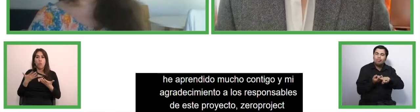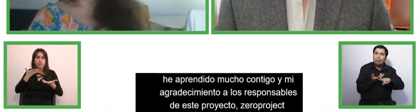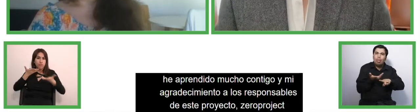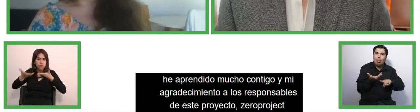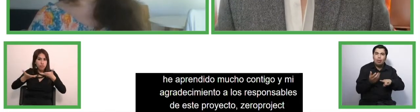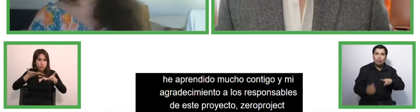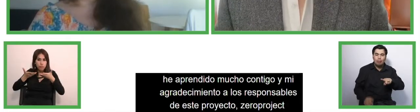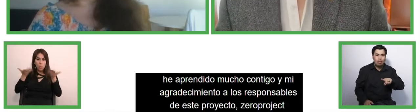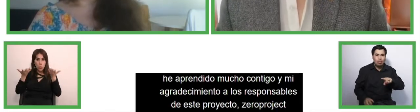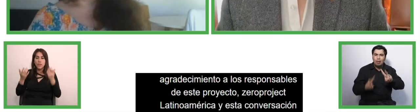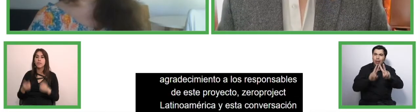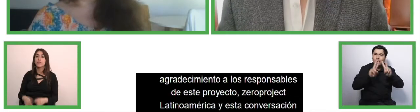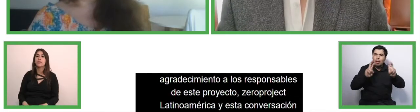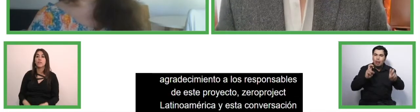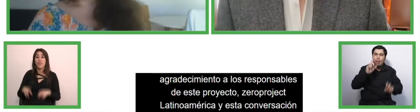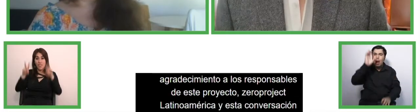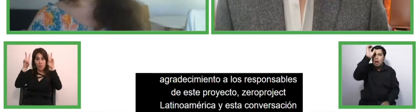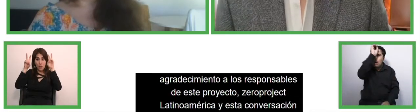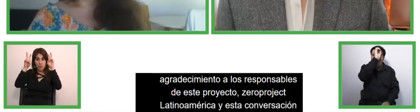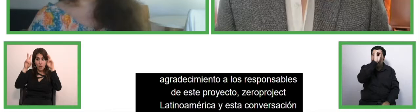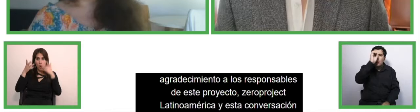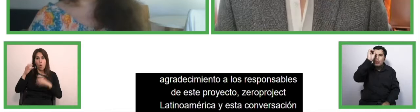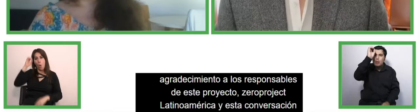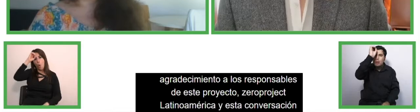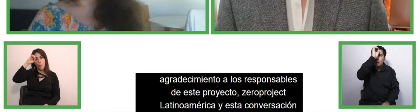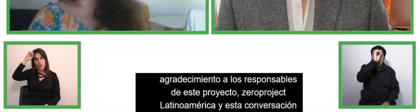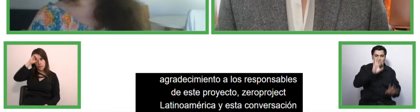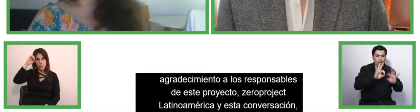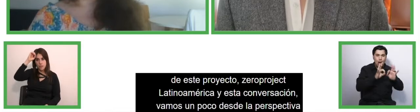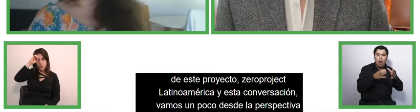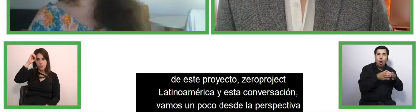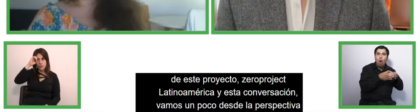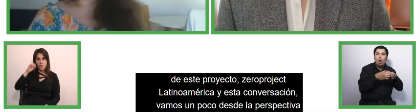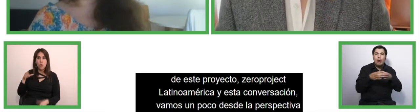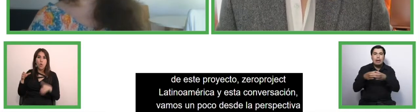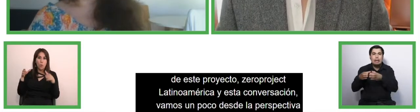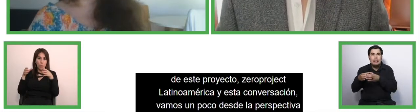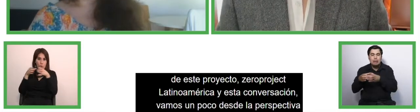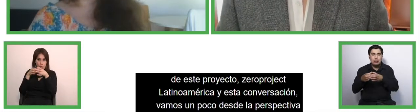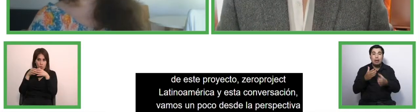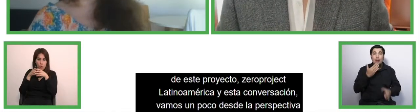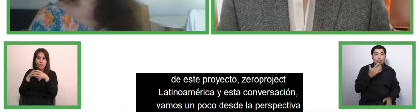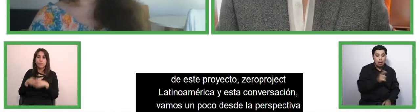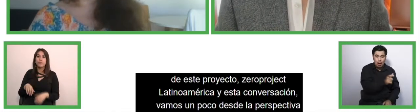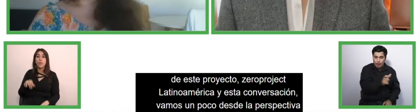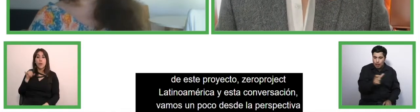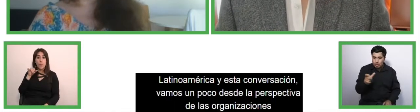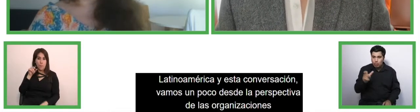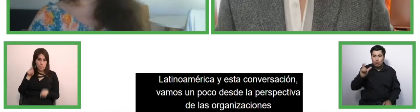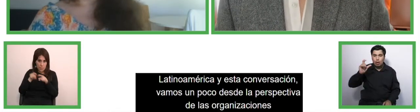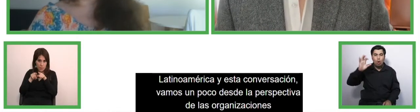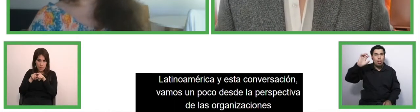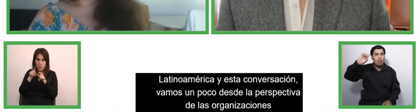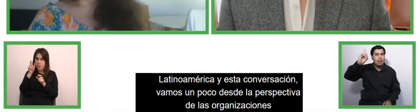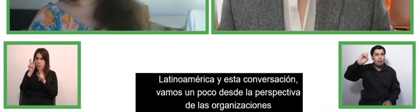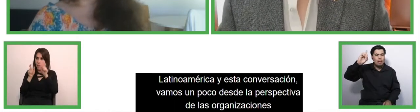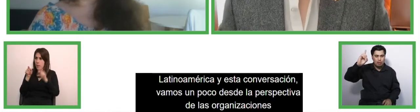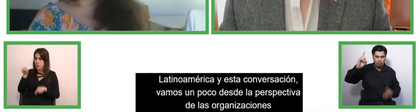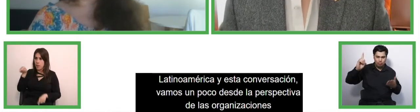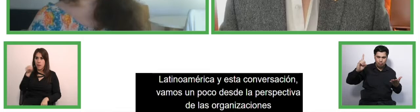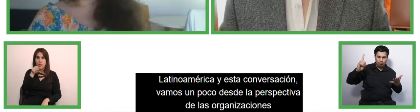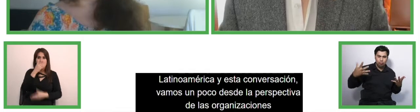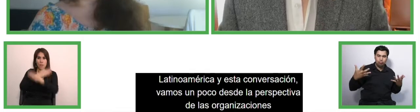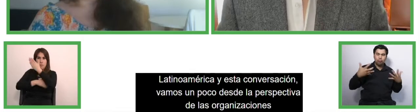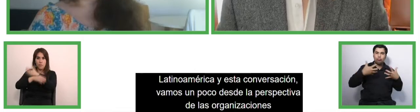la perspectiva de las organizaciones y las personas con discapacidad, el tema de